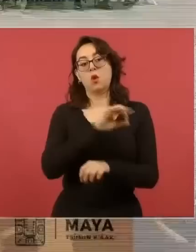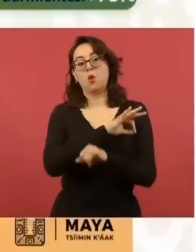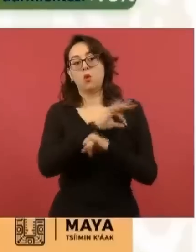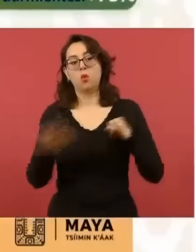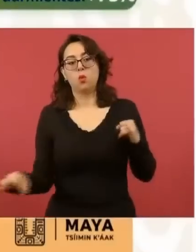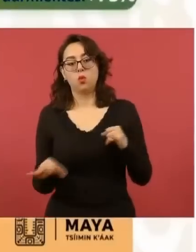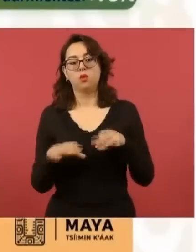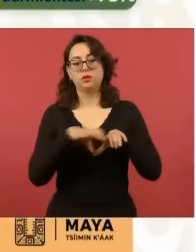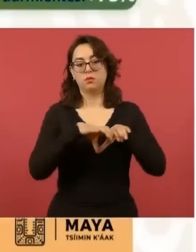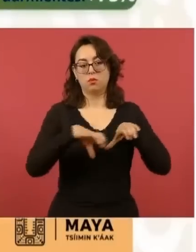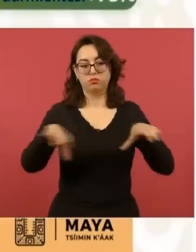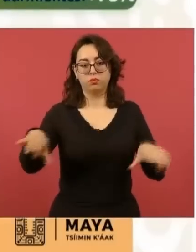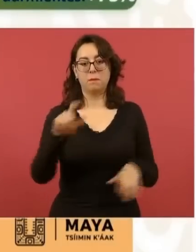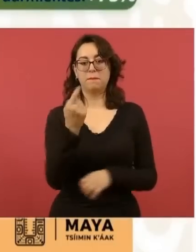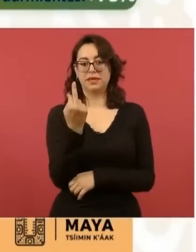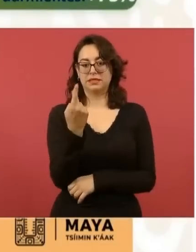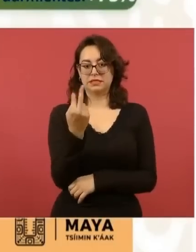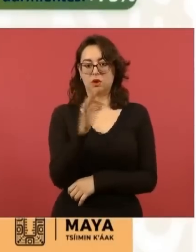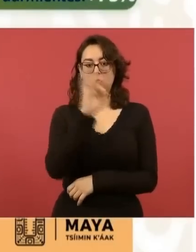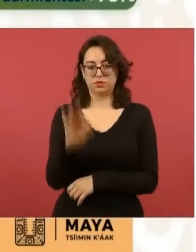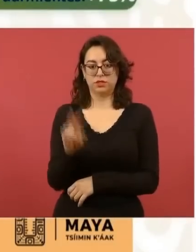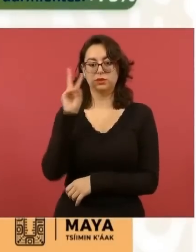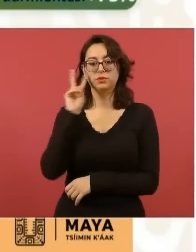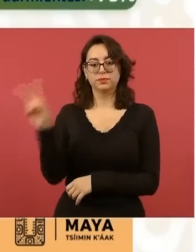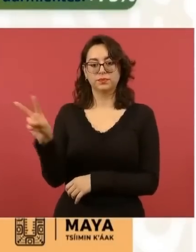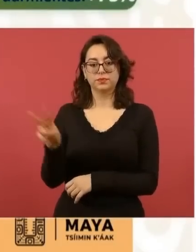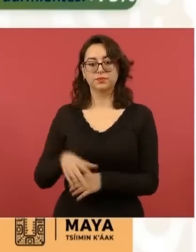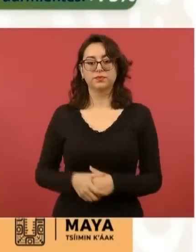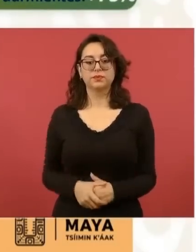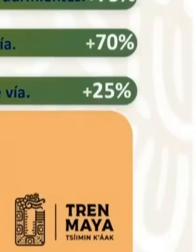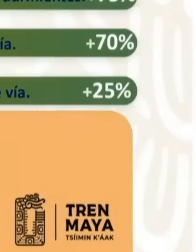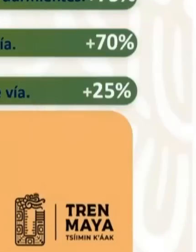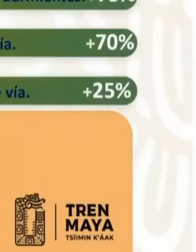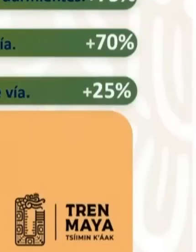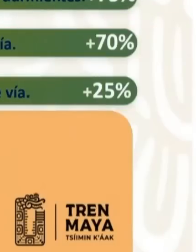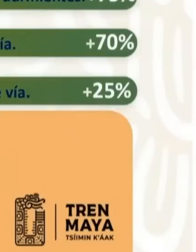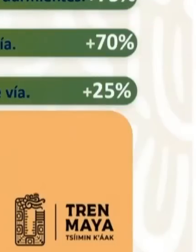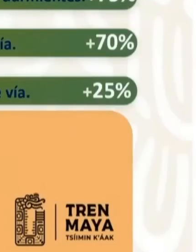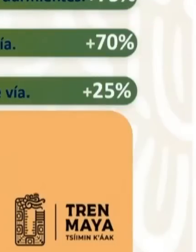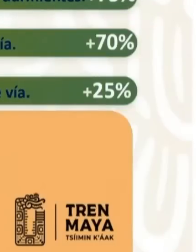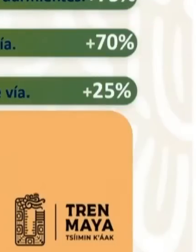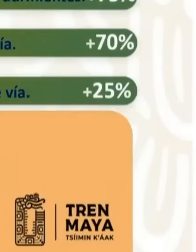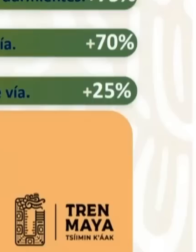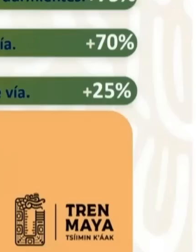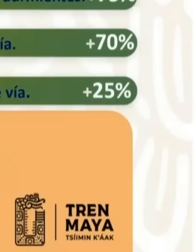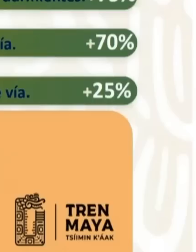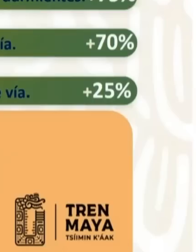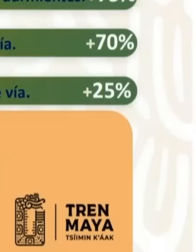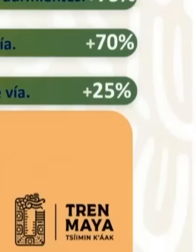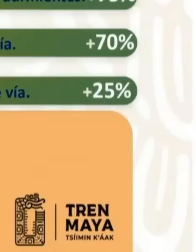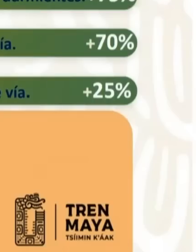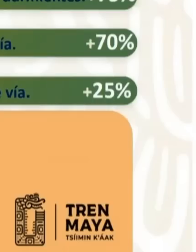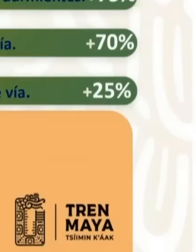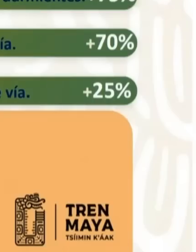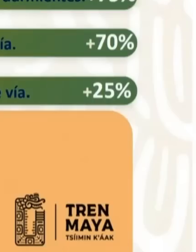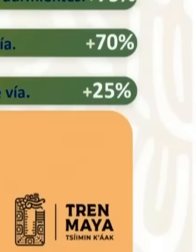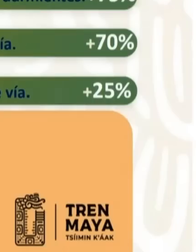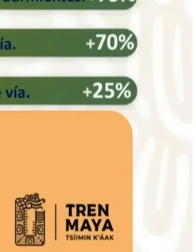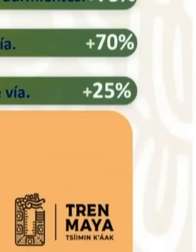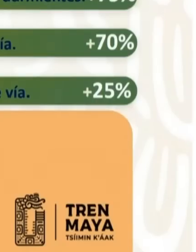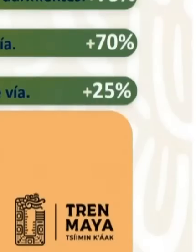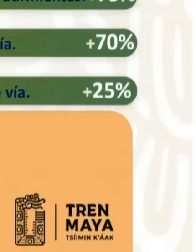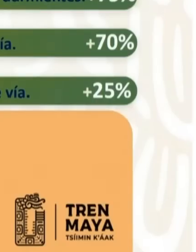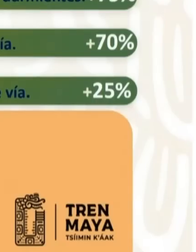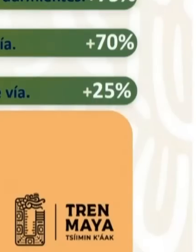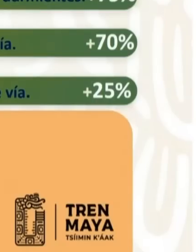el objetivo, a un 25%. En la parte de catenarias ya se tiene la catenaria a un 75% de avance, prácticamente